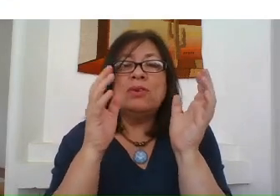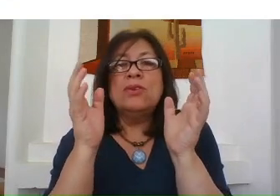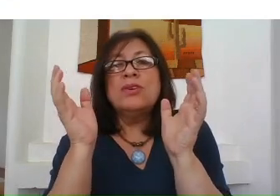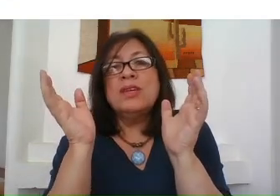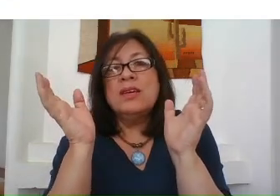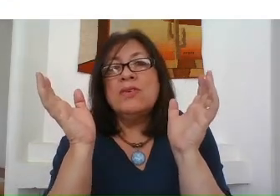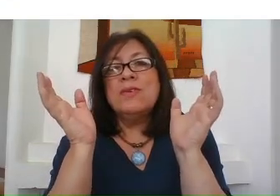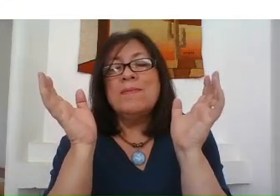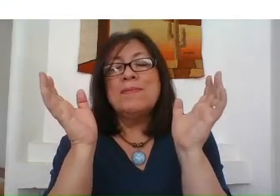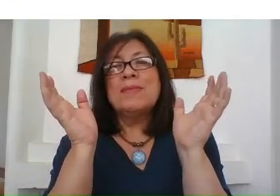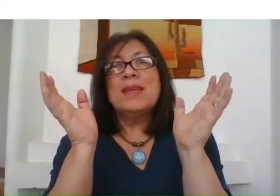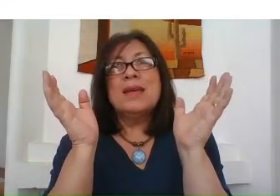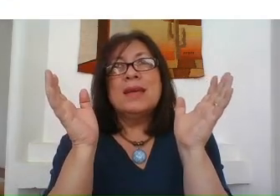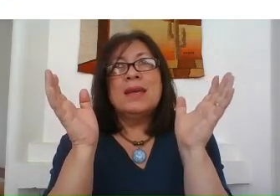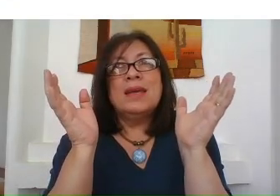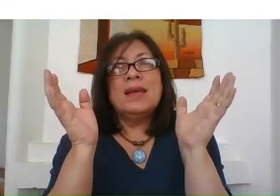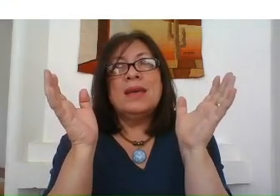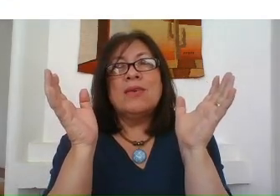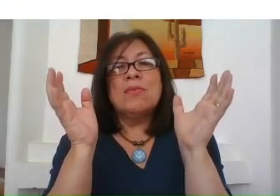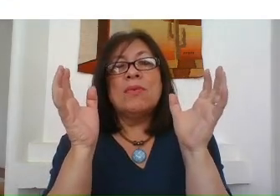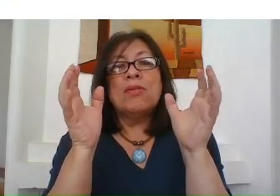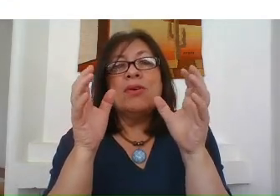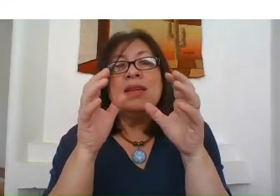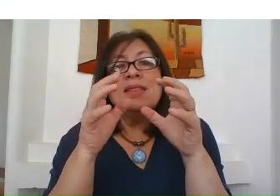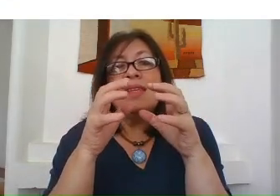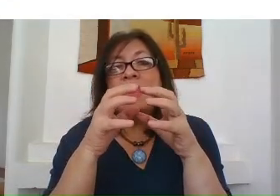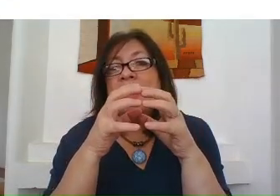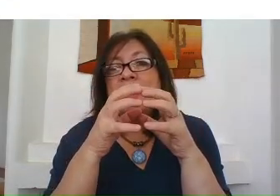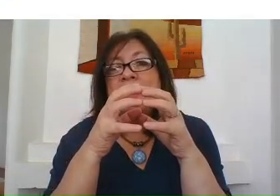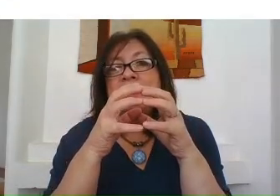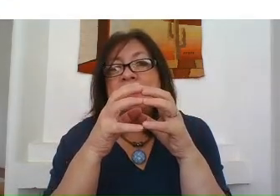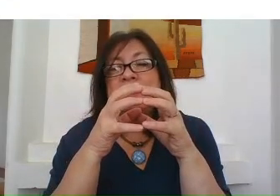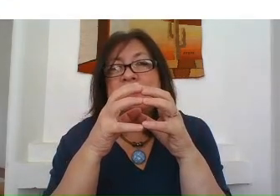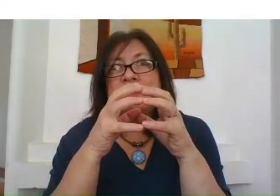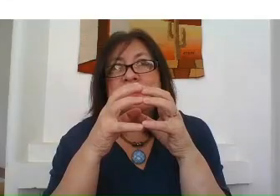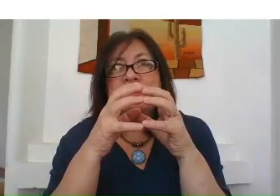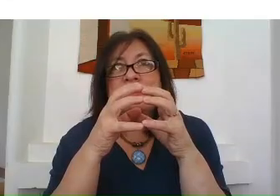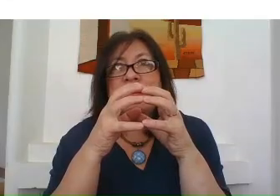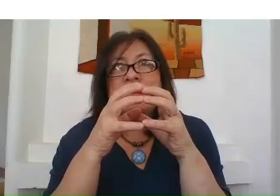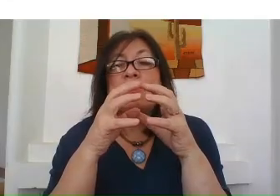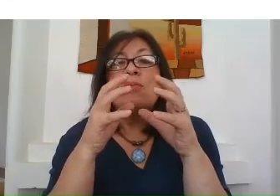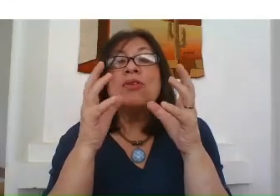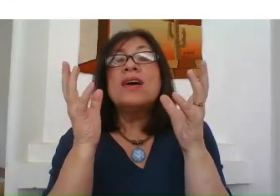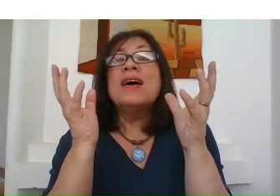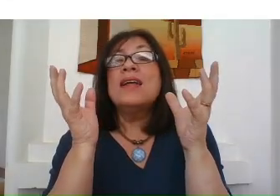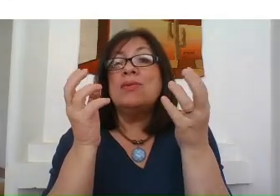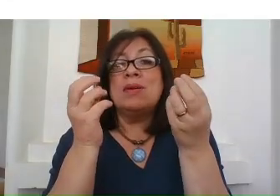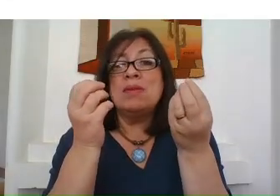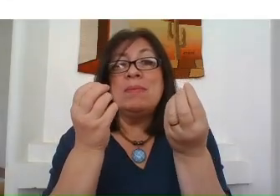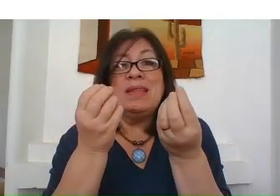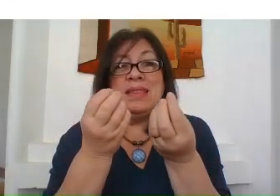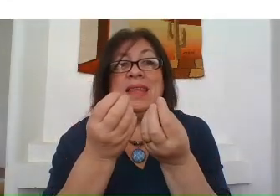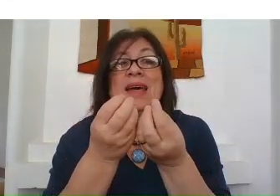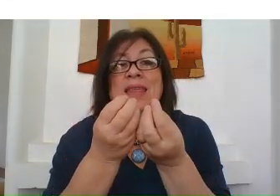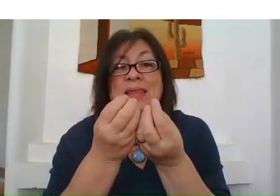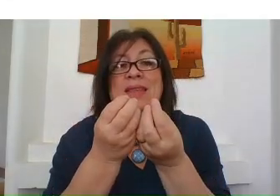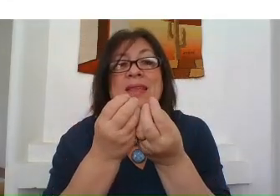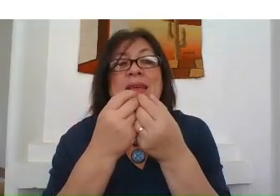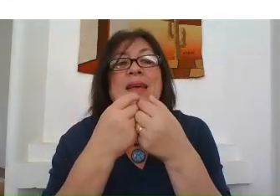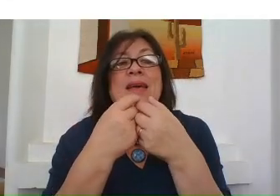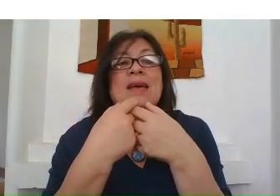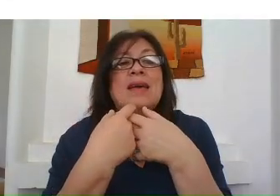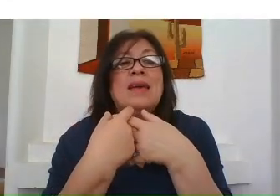lo patológico como dos entidades, como dos caras de una misma